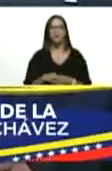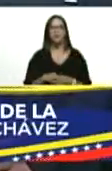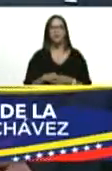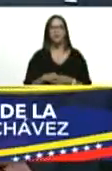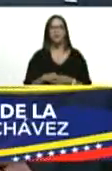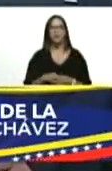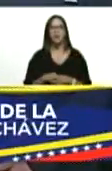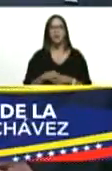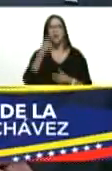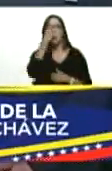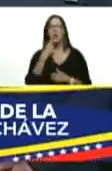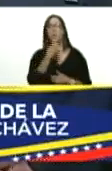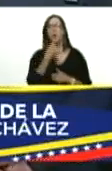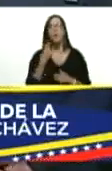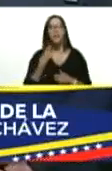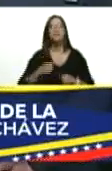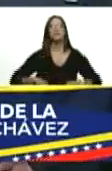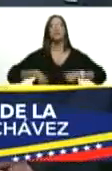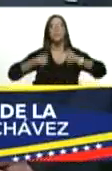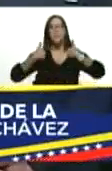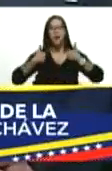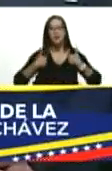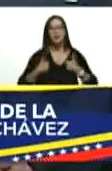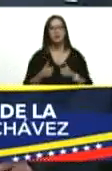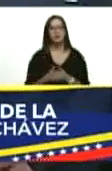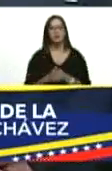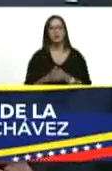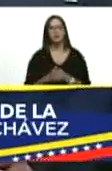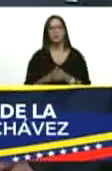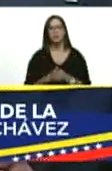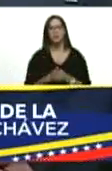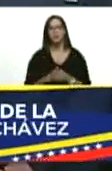con el compromiso más grande,